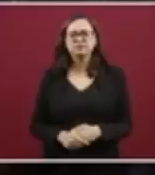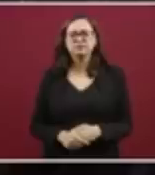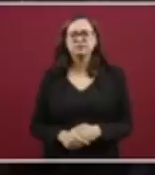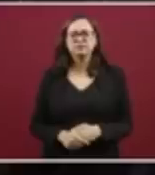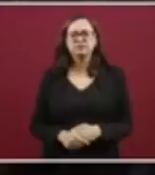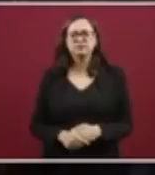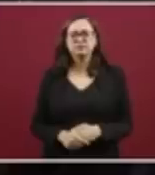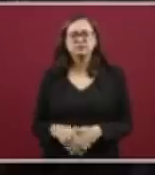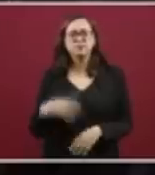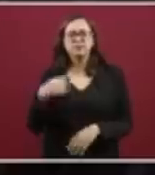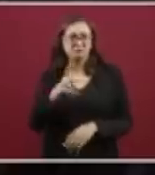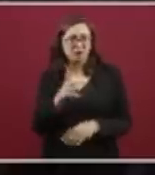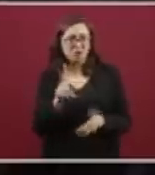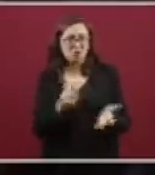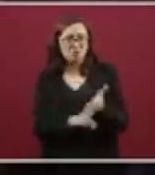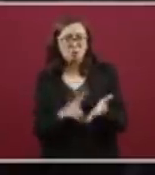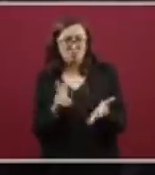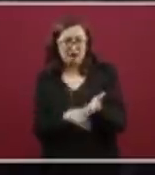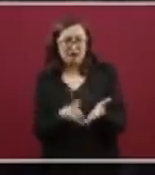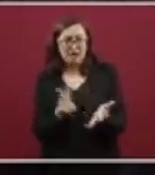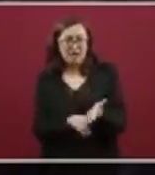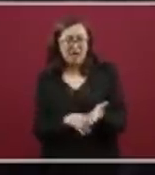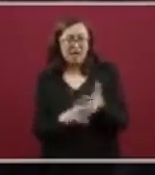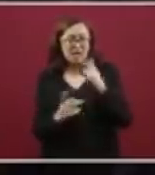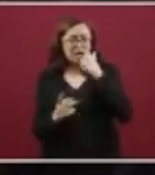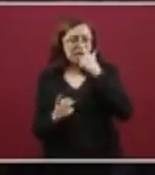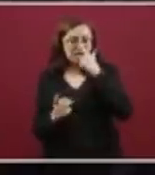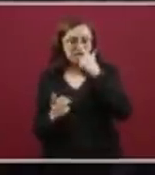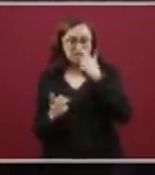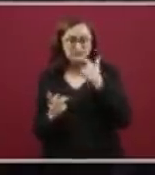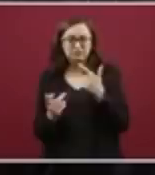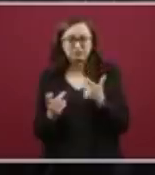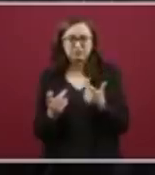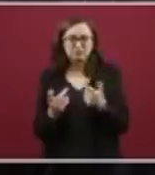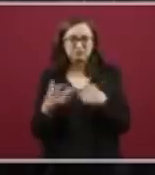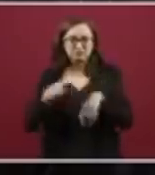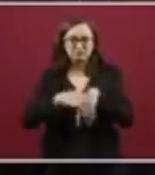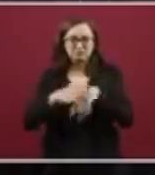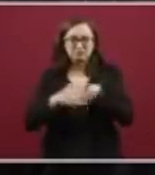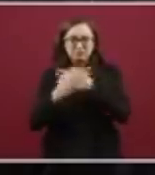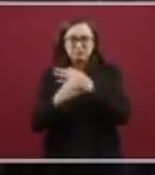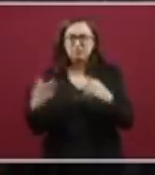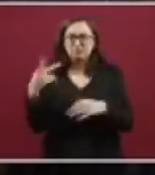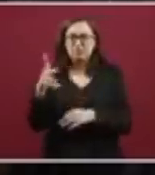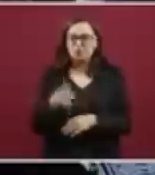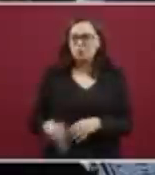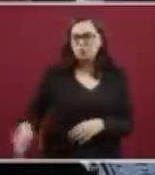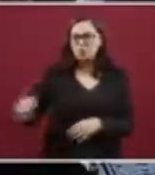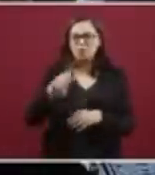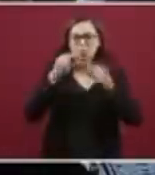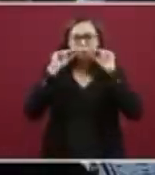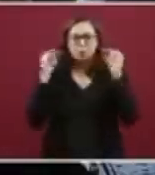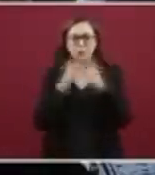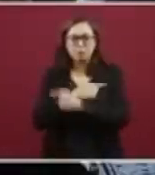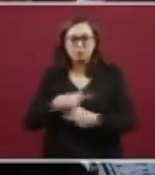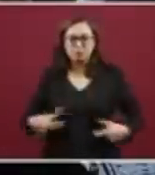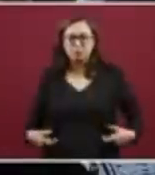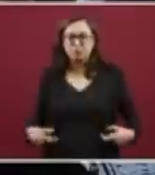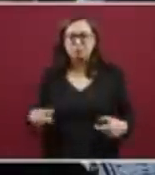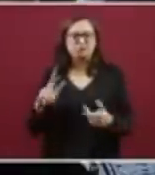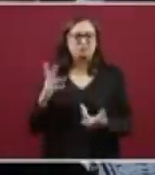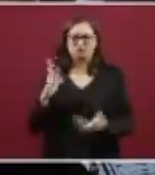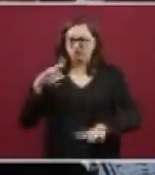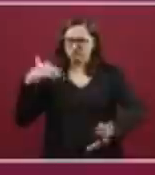la licitación cuando, bueno, por ejemplo, el pueblo de zapatista se ha opuesto y no se ha realizado la